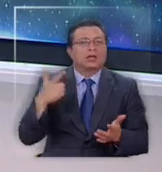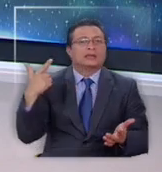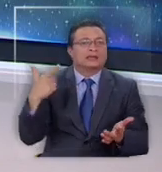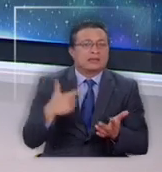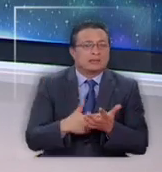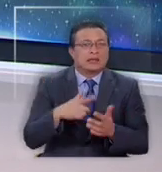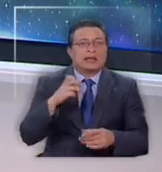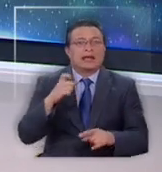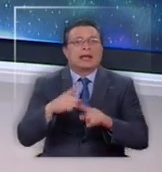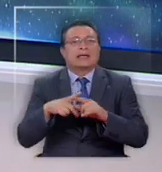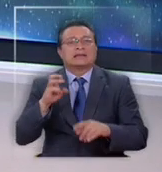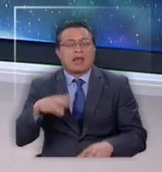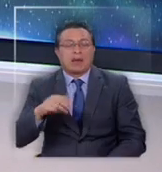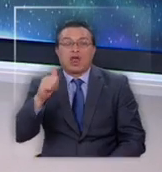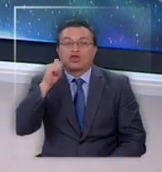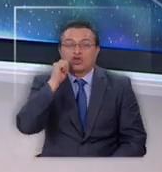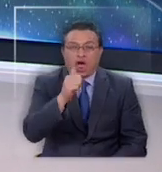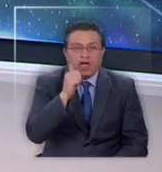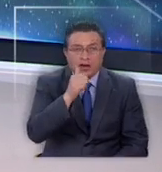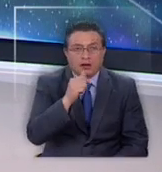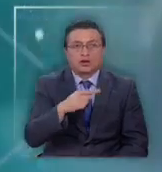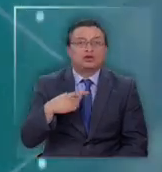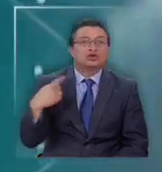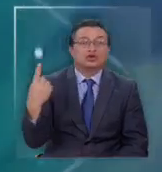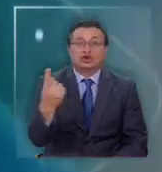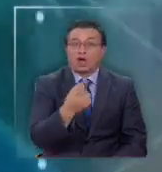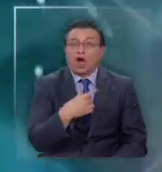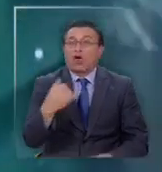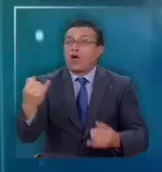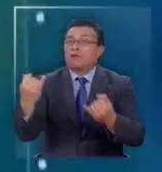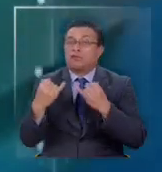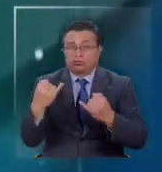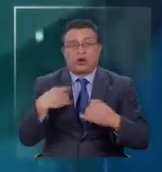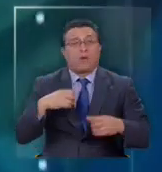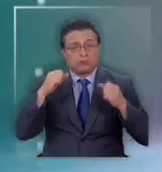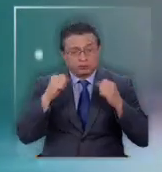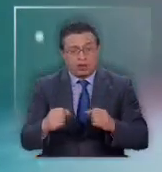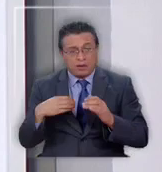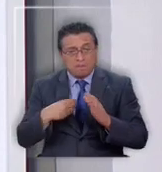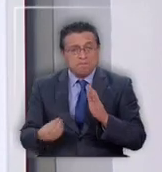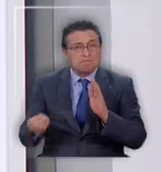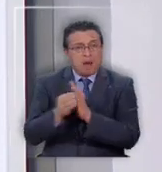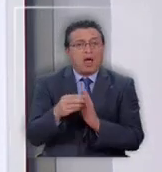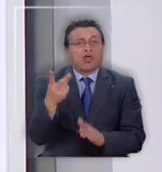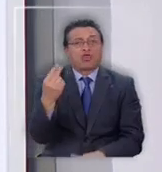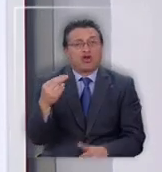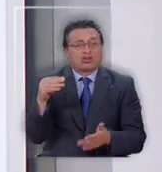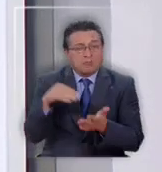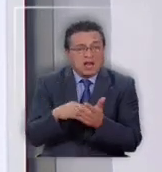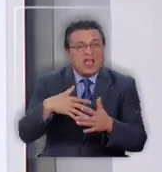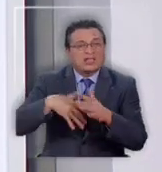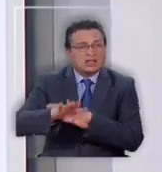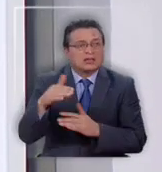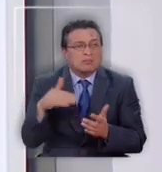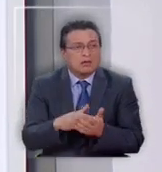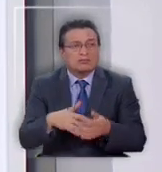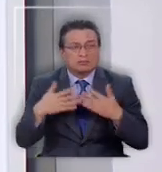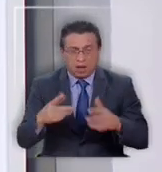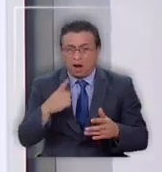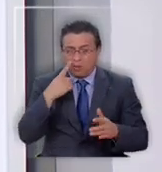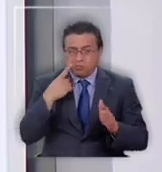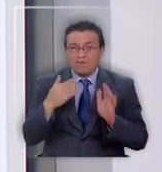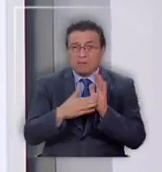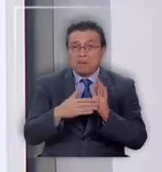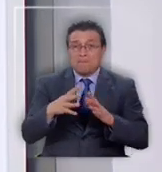exámenes pcr diario cuando todos los reportes se ha dicho que tenemos la capacidad de hacer 12.000 15.000 y se ha demostrado los